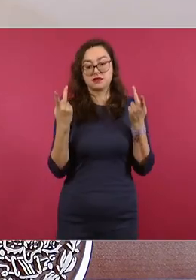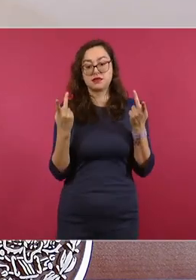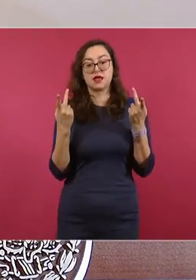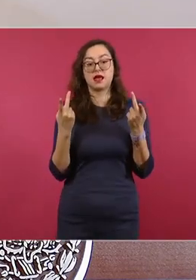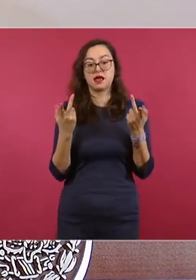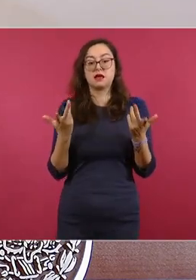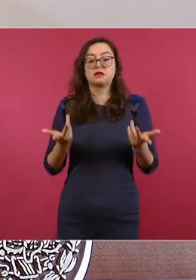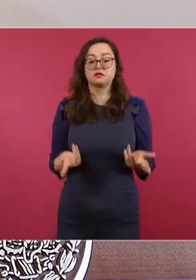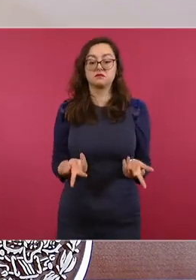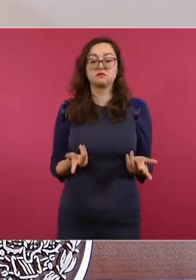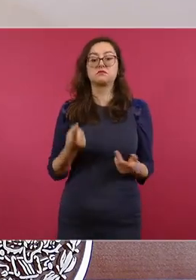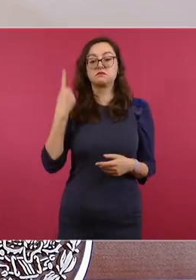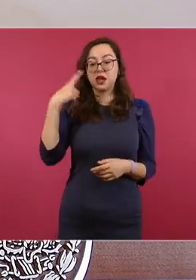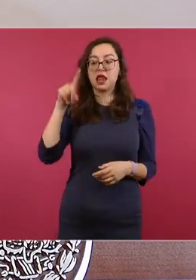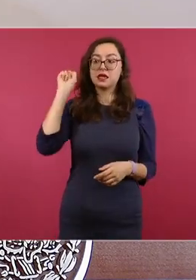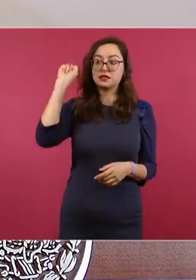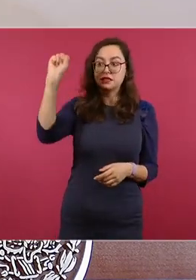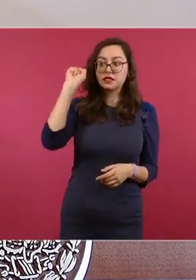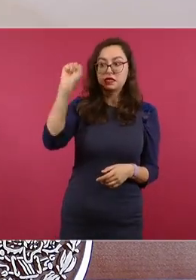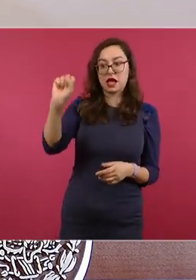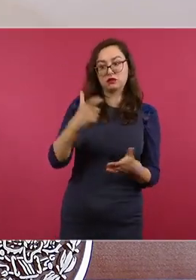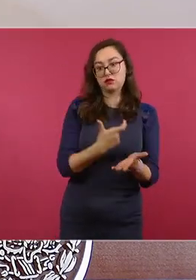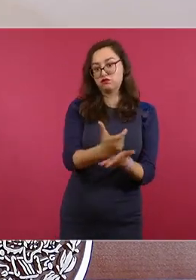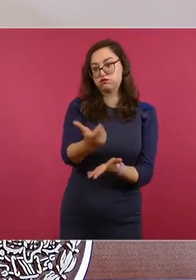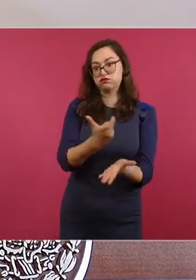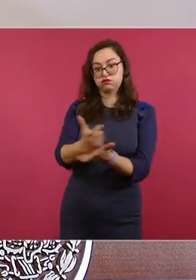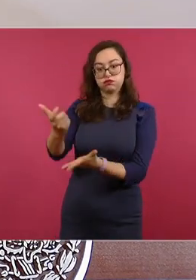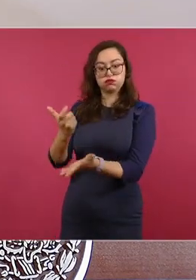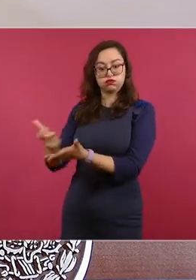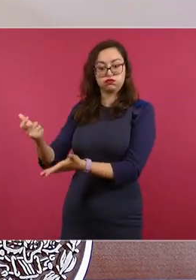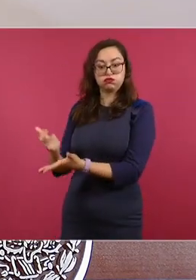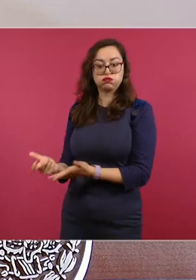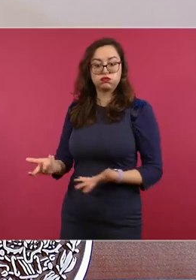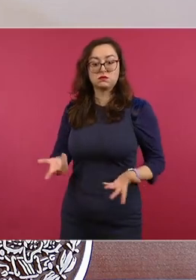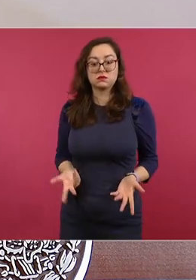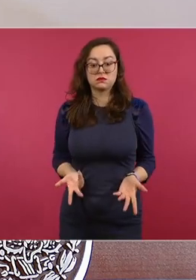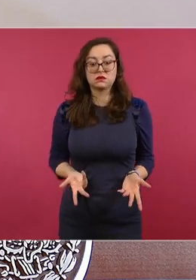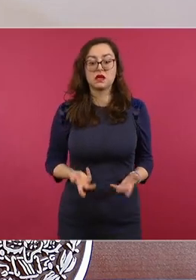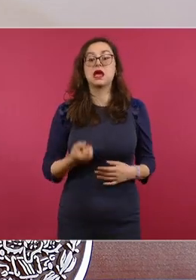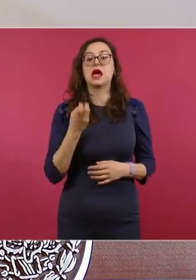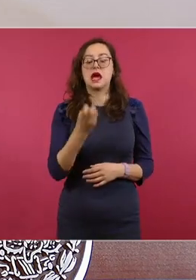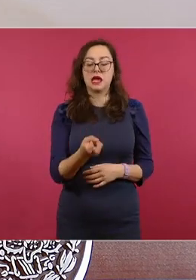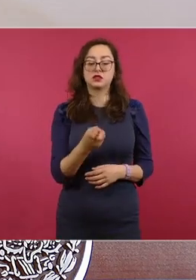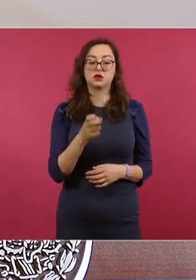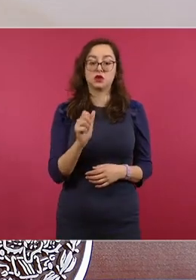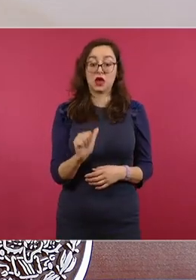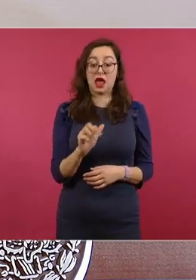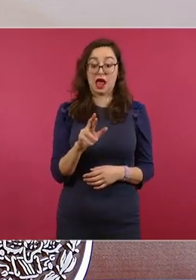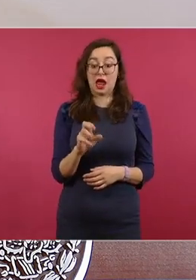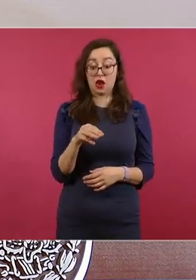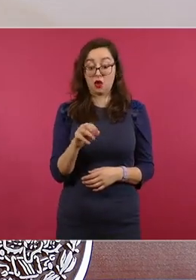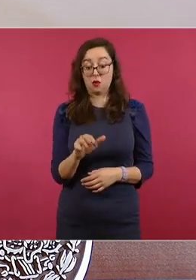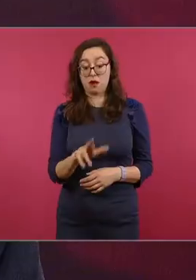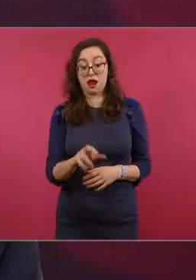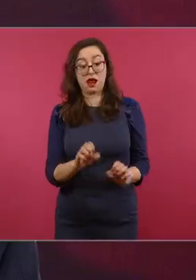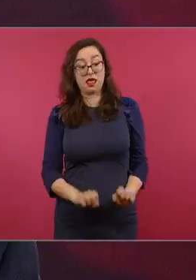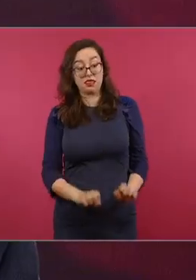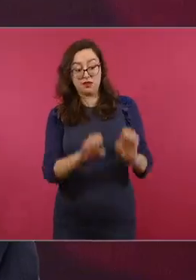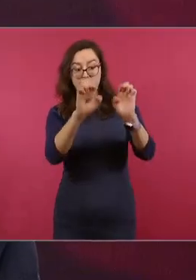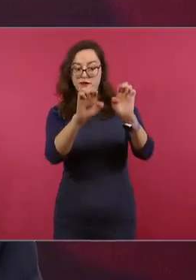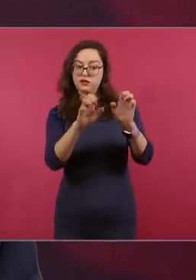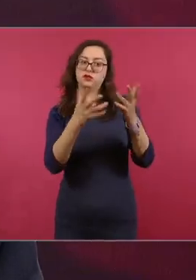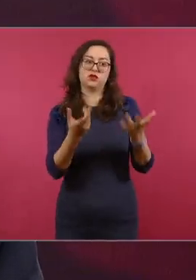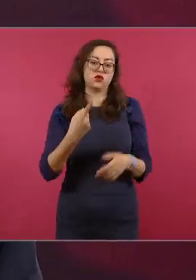entregados a los sindicatos. Y mientras tanto, nosotros podamos utilizar esas instalaciones